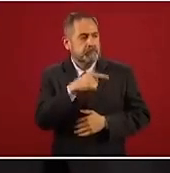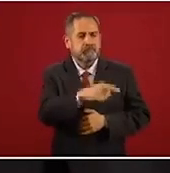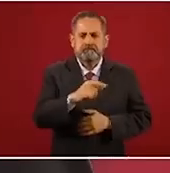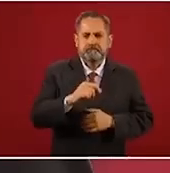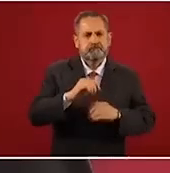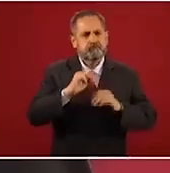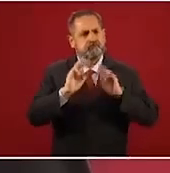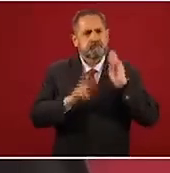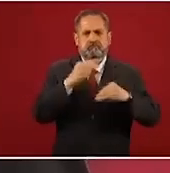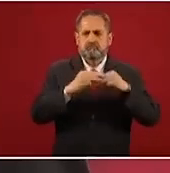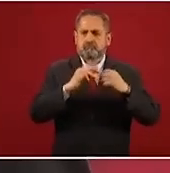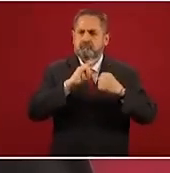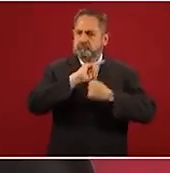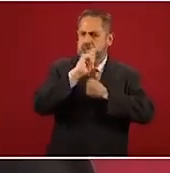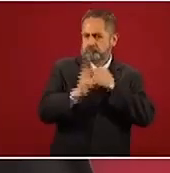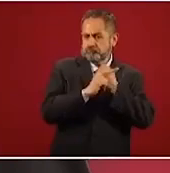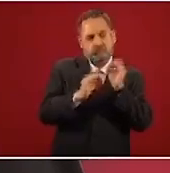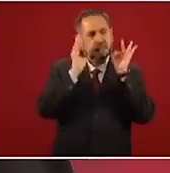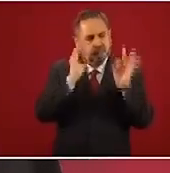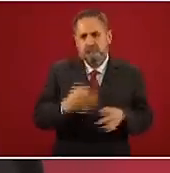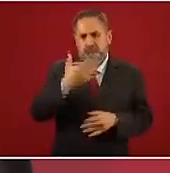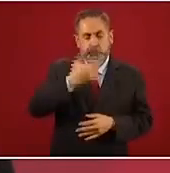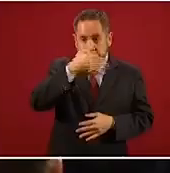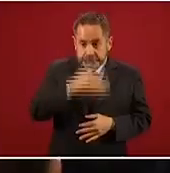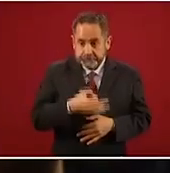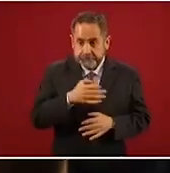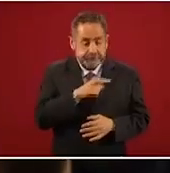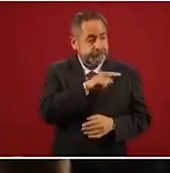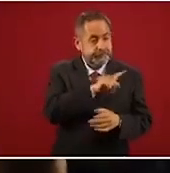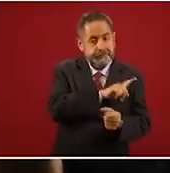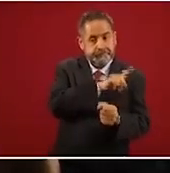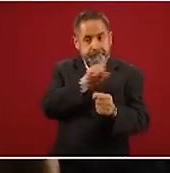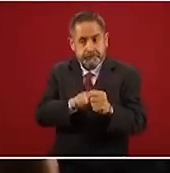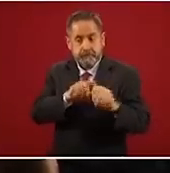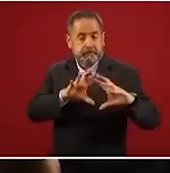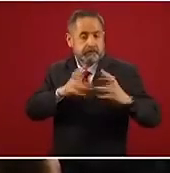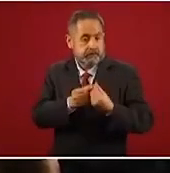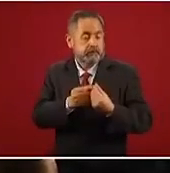organizaciones de países que pertenecen a